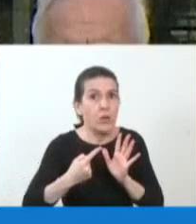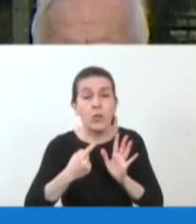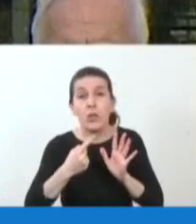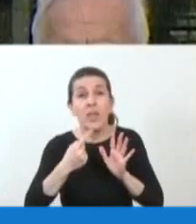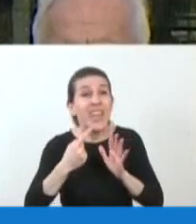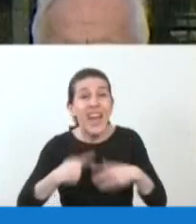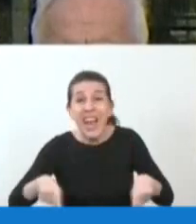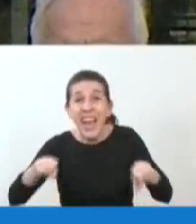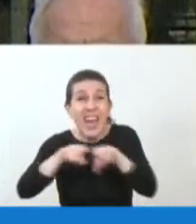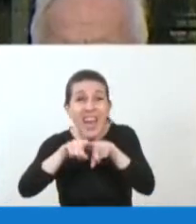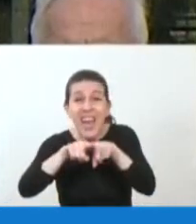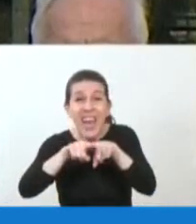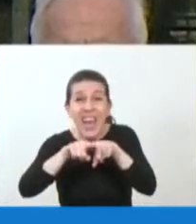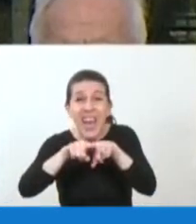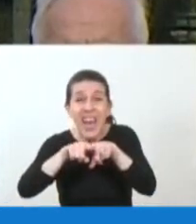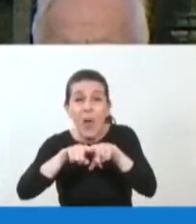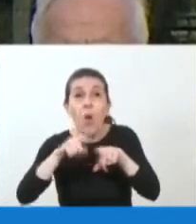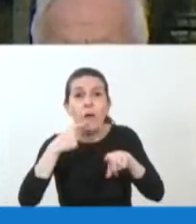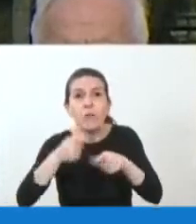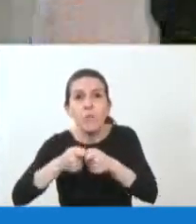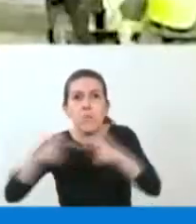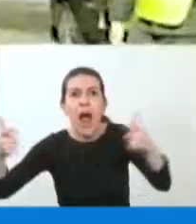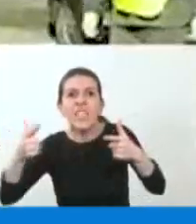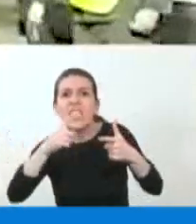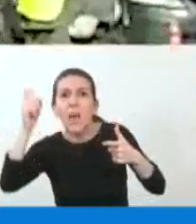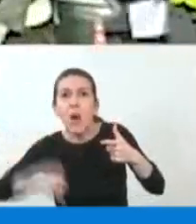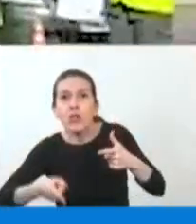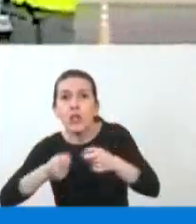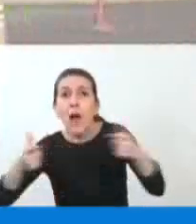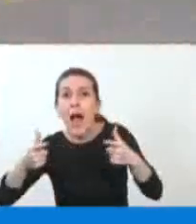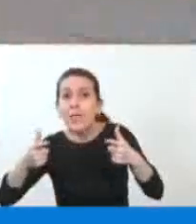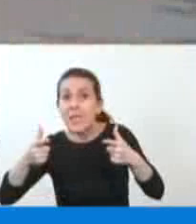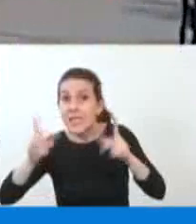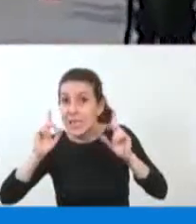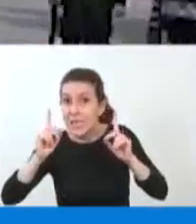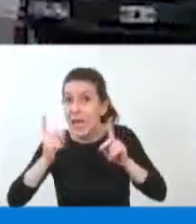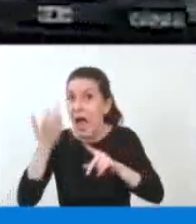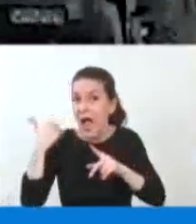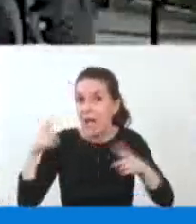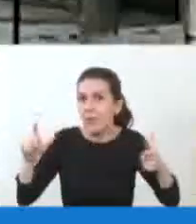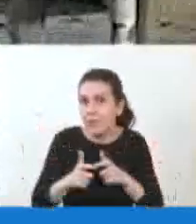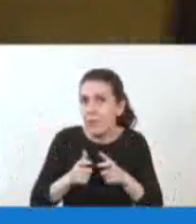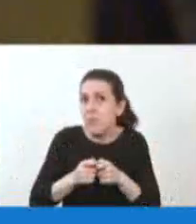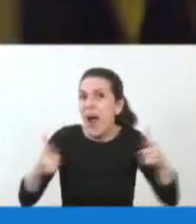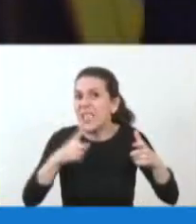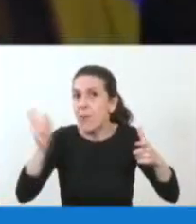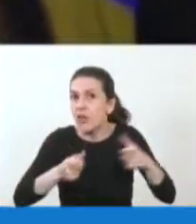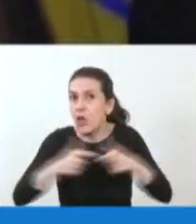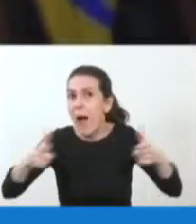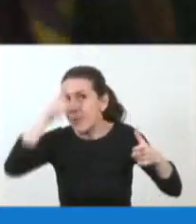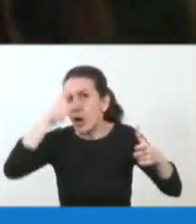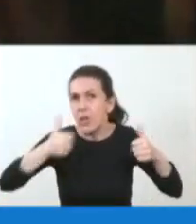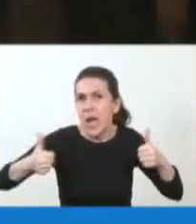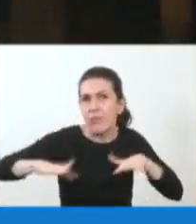ciento más de efectivos de las fuerzas federales en la provincia de buenos aires- para generar los operativos